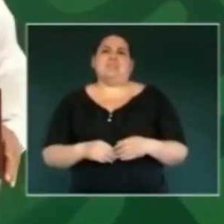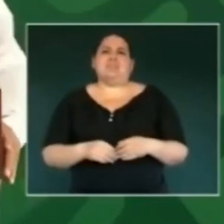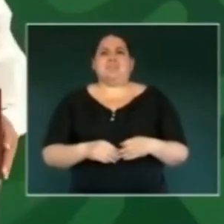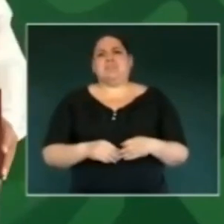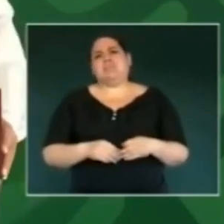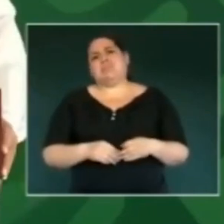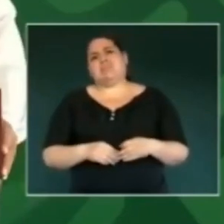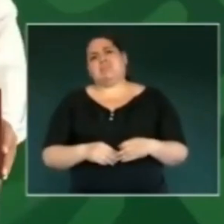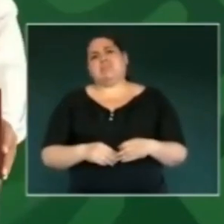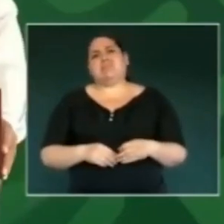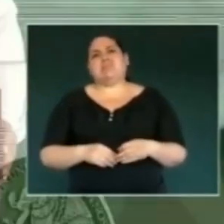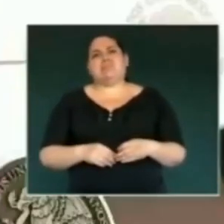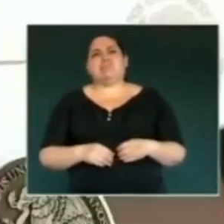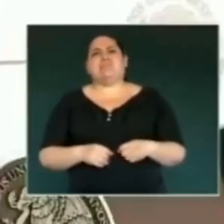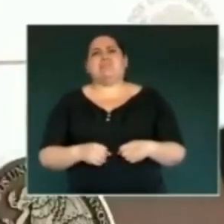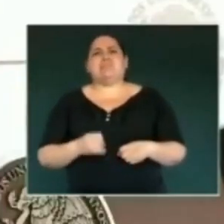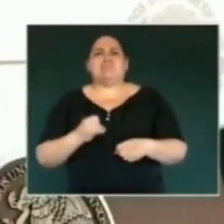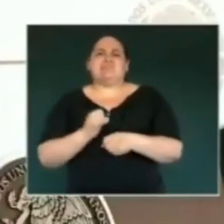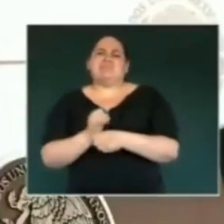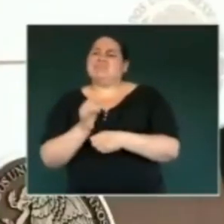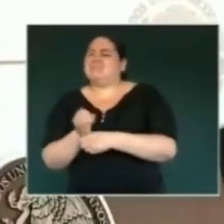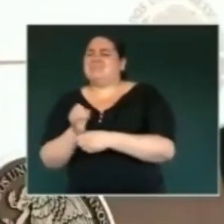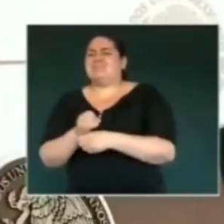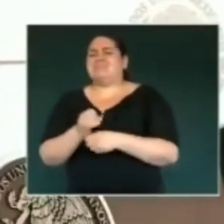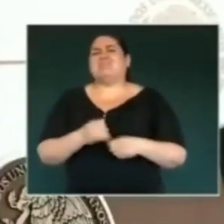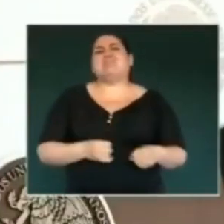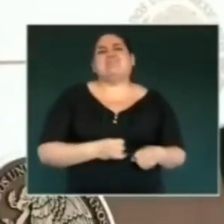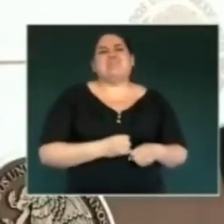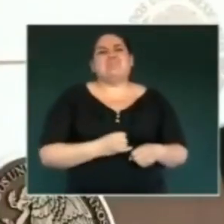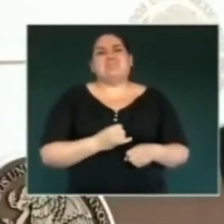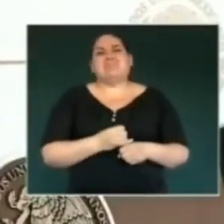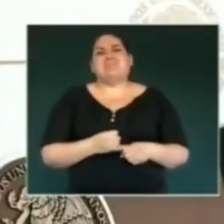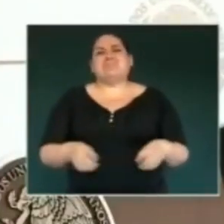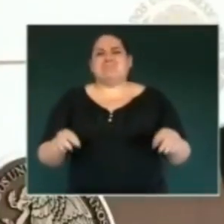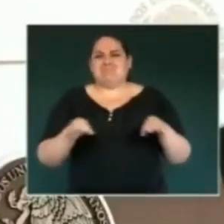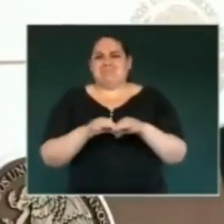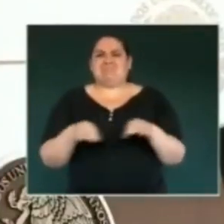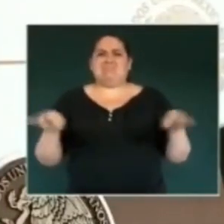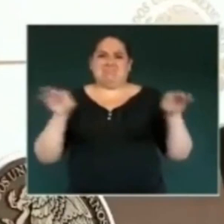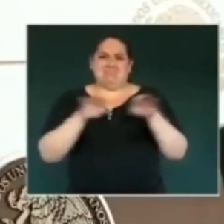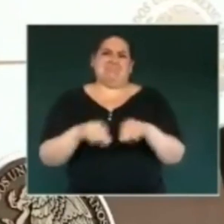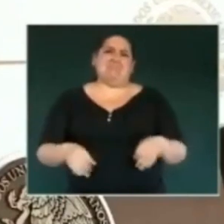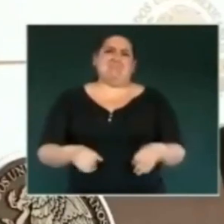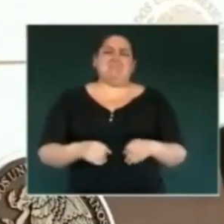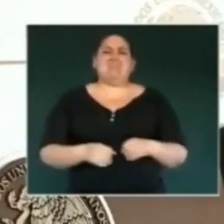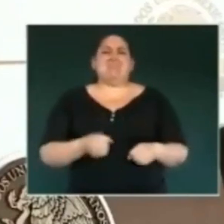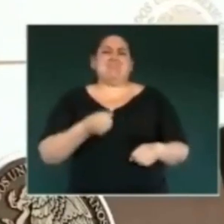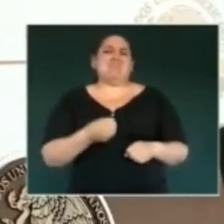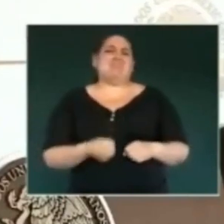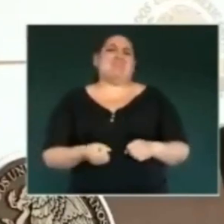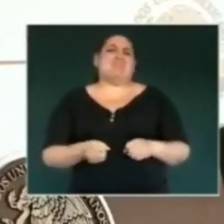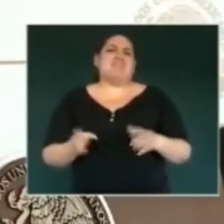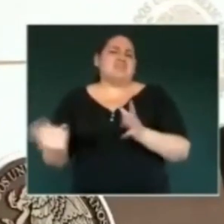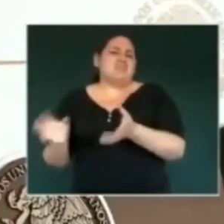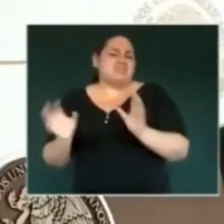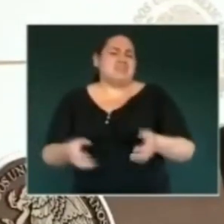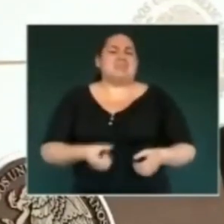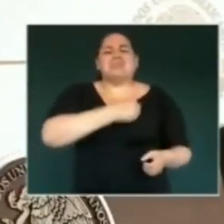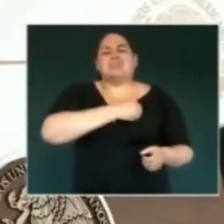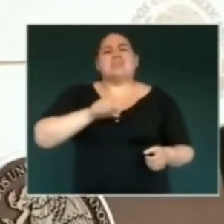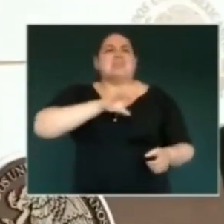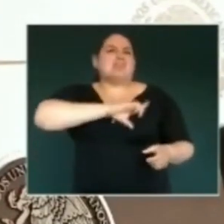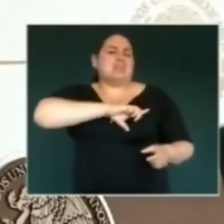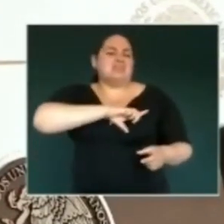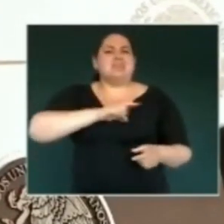tradujeron, cuando el presidente López Obrador estaba hablando y dando su mensaje, tradujeron o